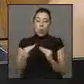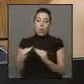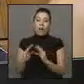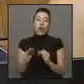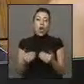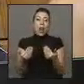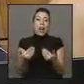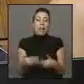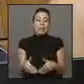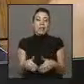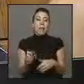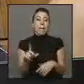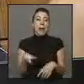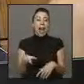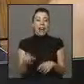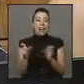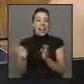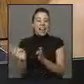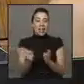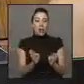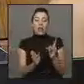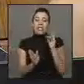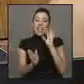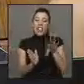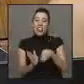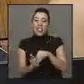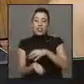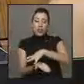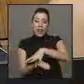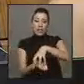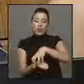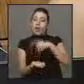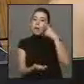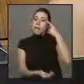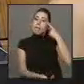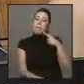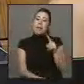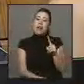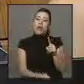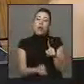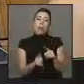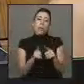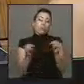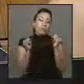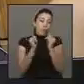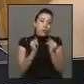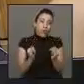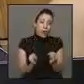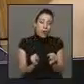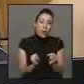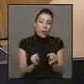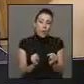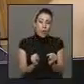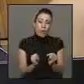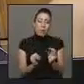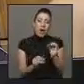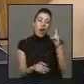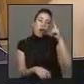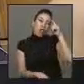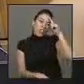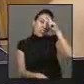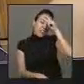los límites de un plan regulador, que son parte integrante de las ciudades, pero que por su topografía o sus